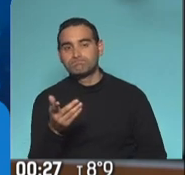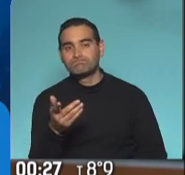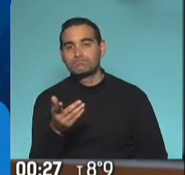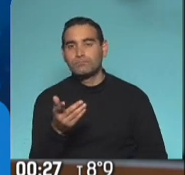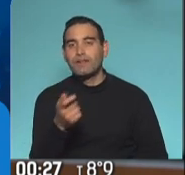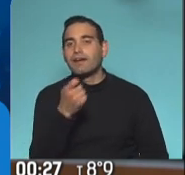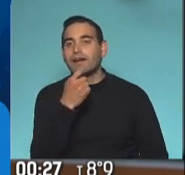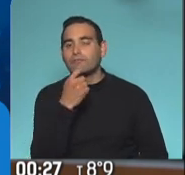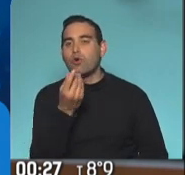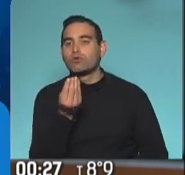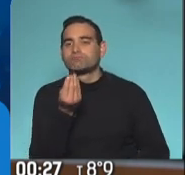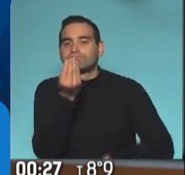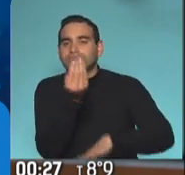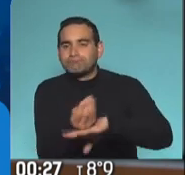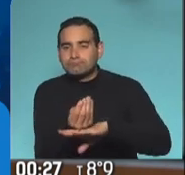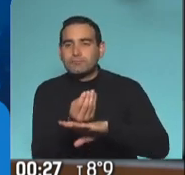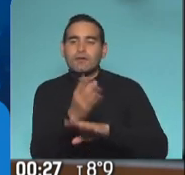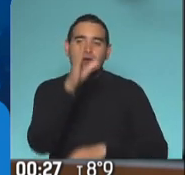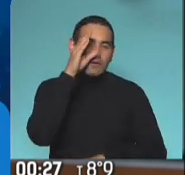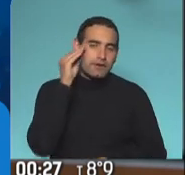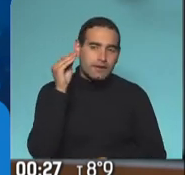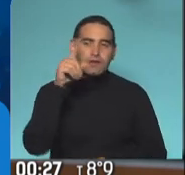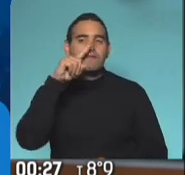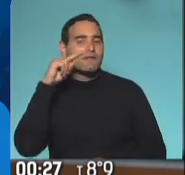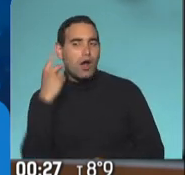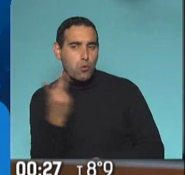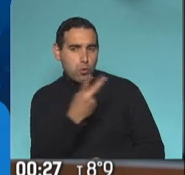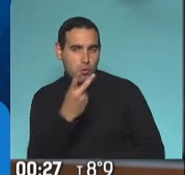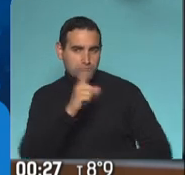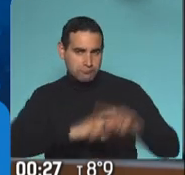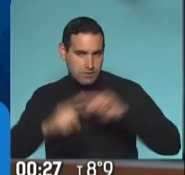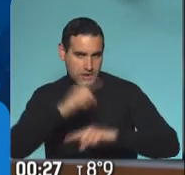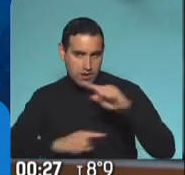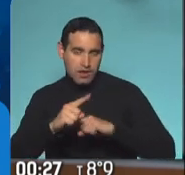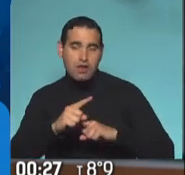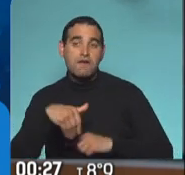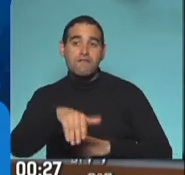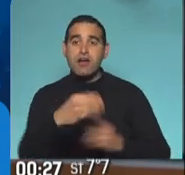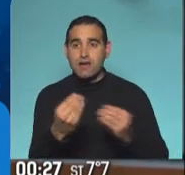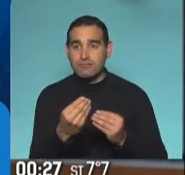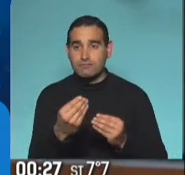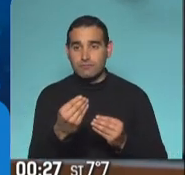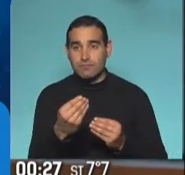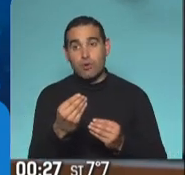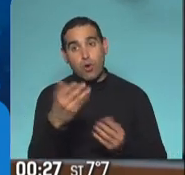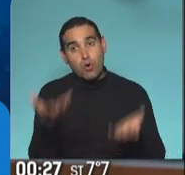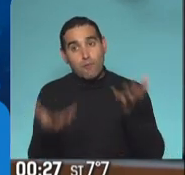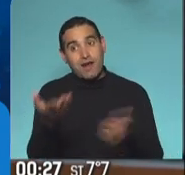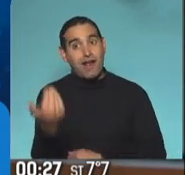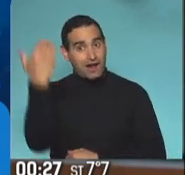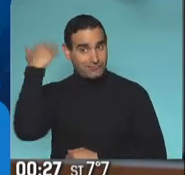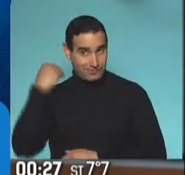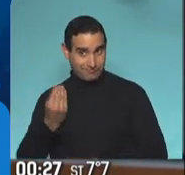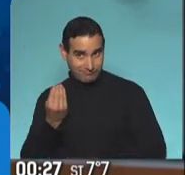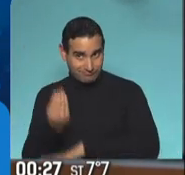supuesto gobierno fernández fernández teniendo en cuenta el posicionamiento anterior dentro de